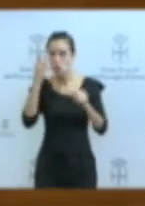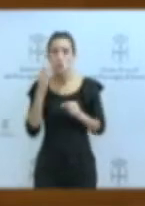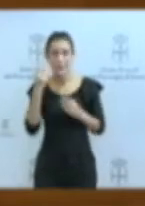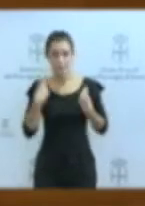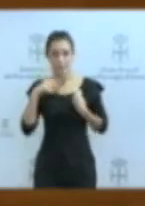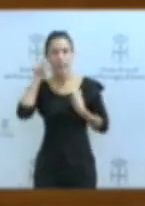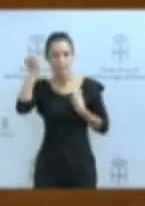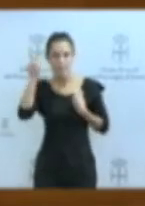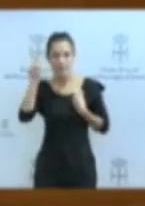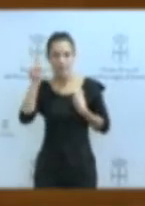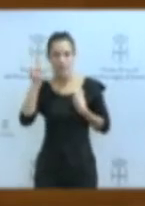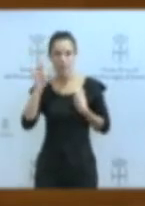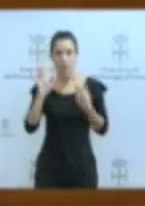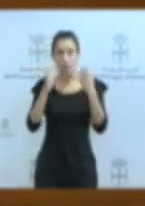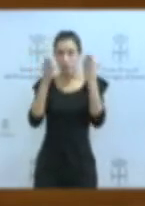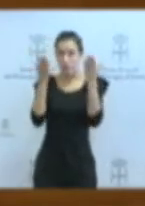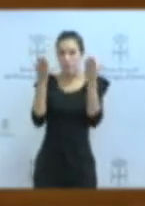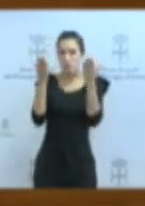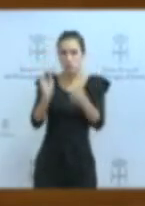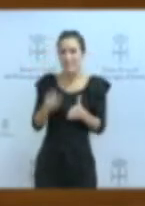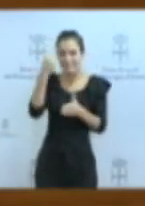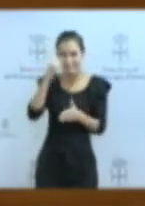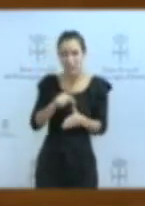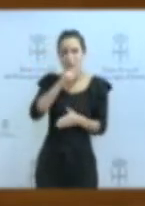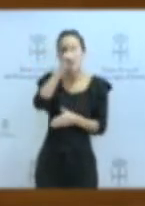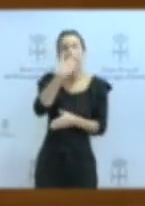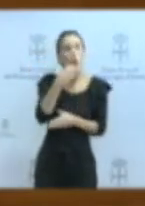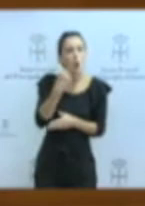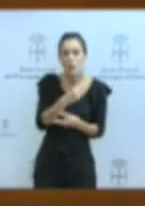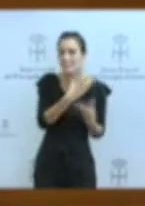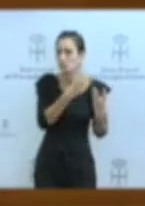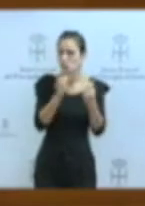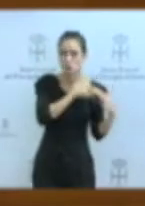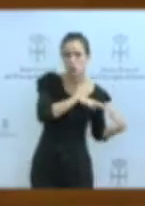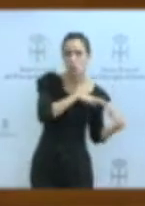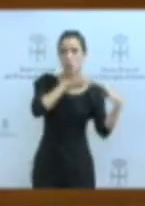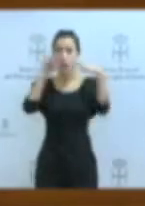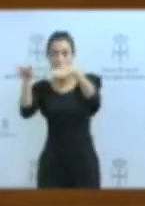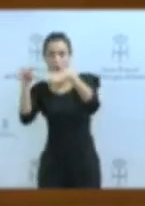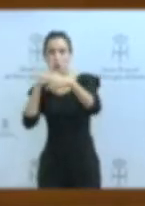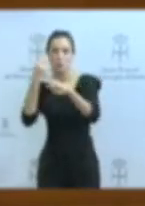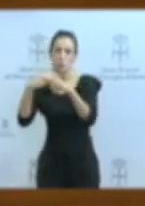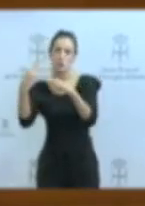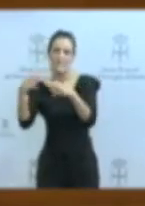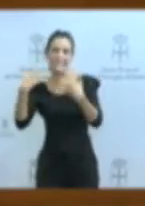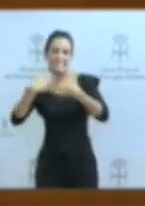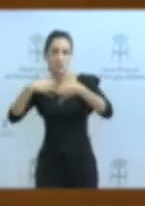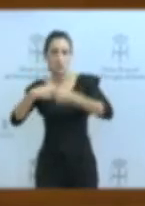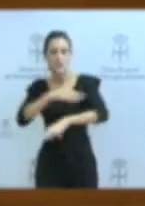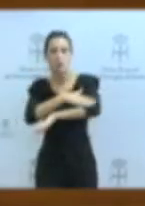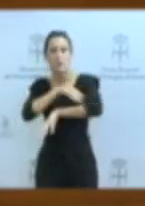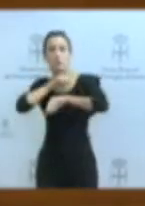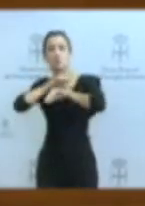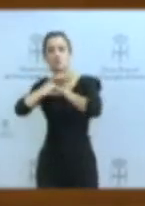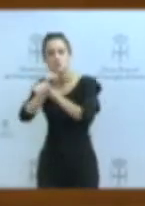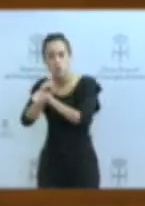emigrar muchísimos de nuestros jóvenes por las políticas industriales que su Gobierno no aplicó o que aplicó y fueron un absoluto